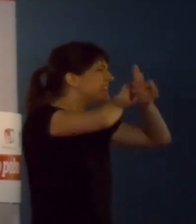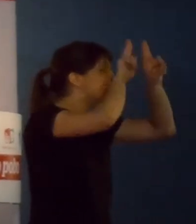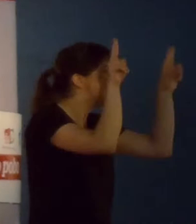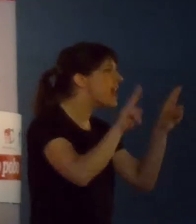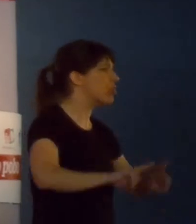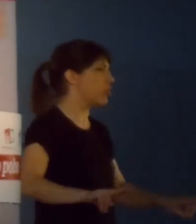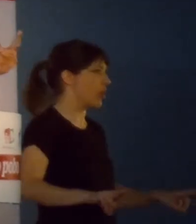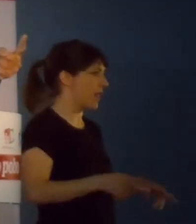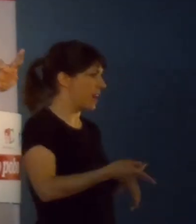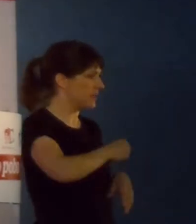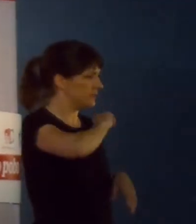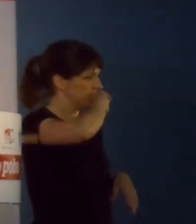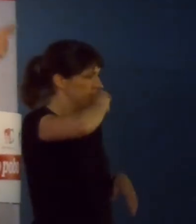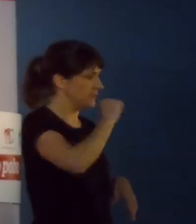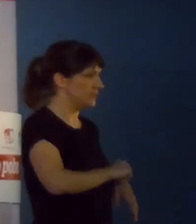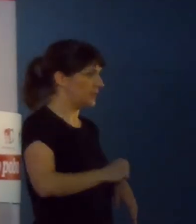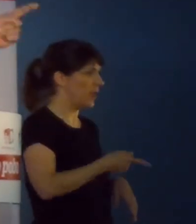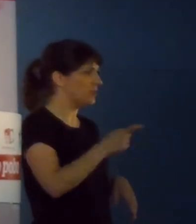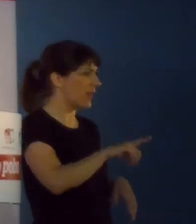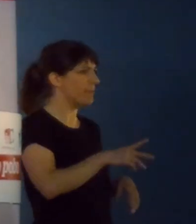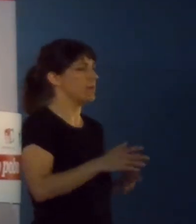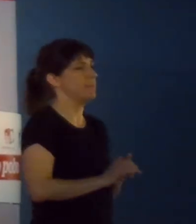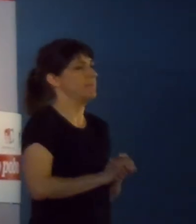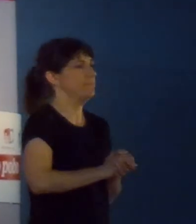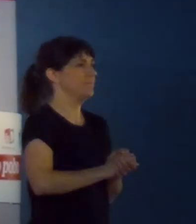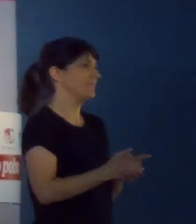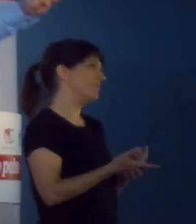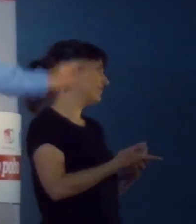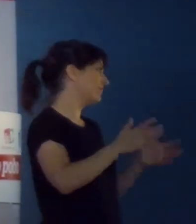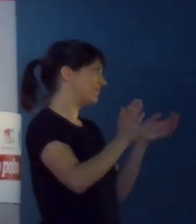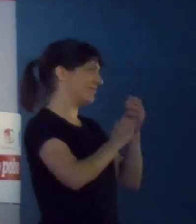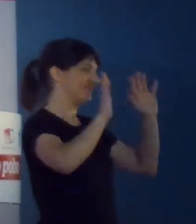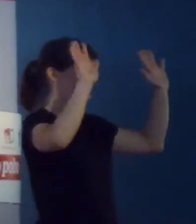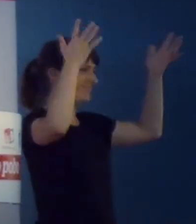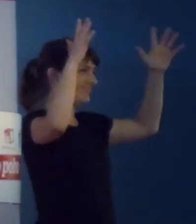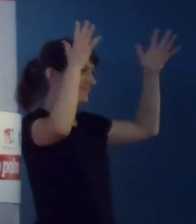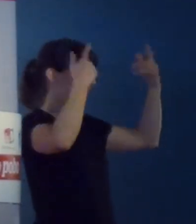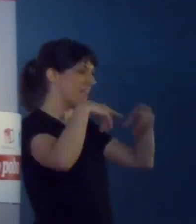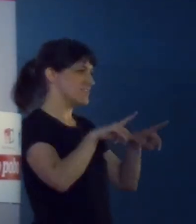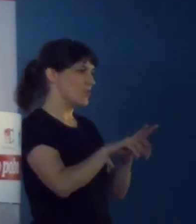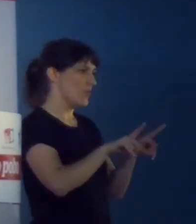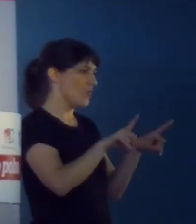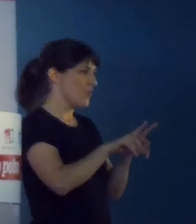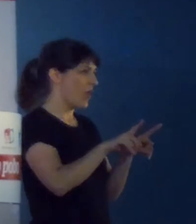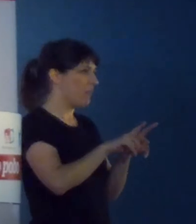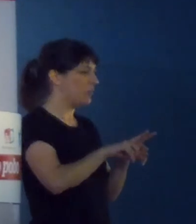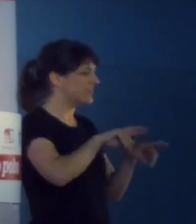internacionalista, sempre dixen que non existía a palabra interestatalismo.